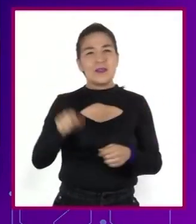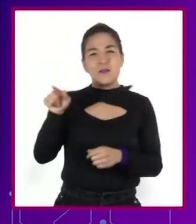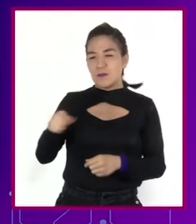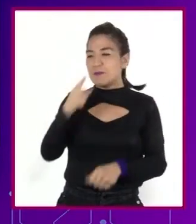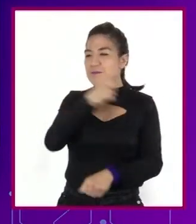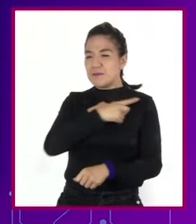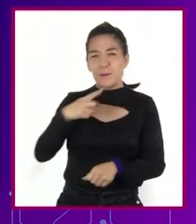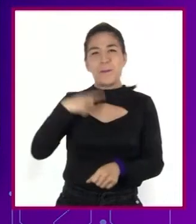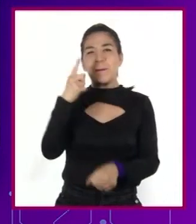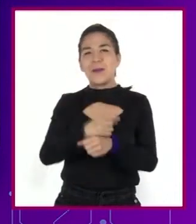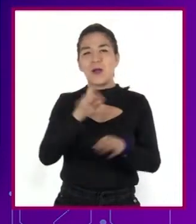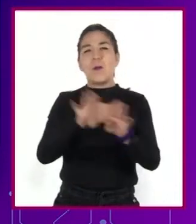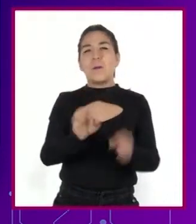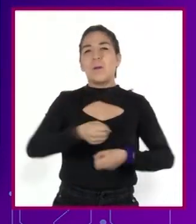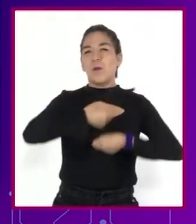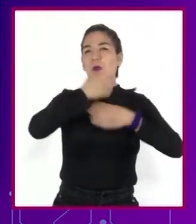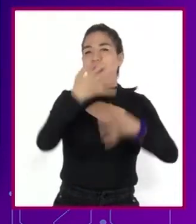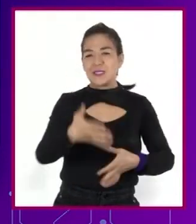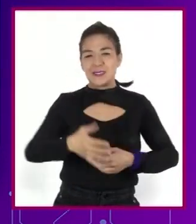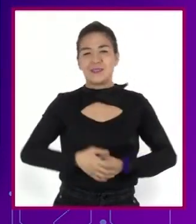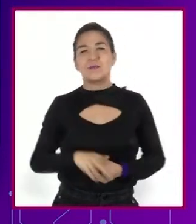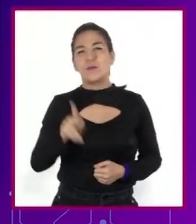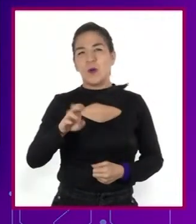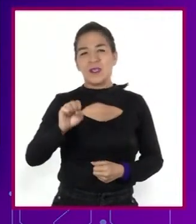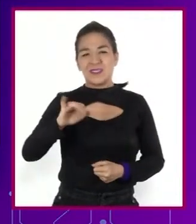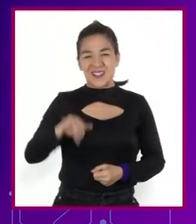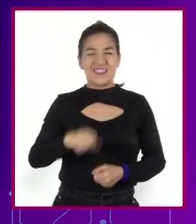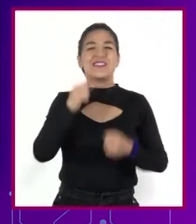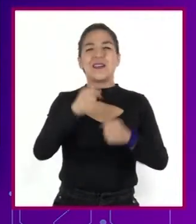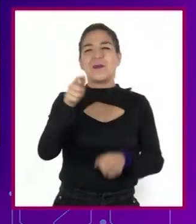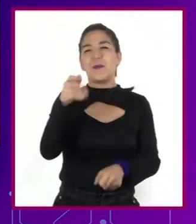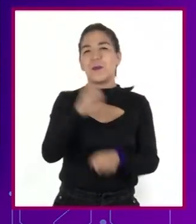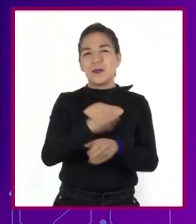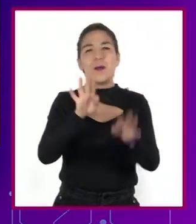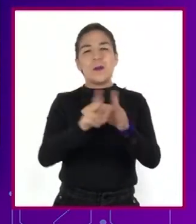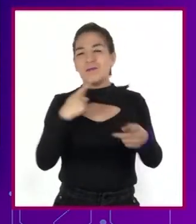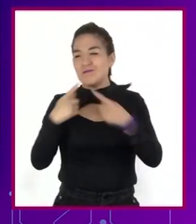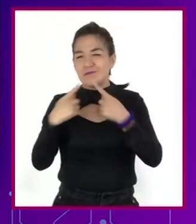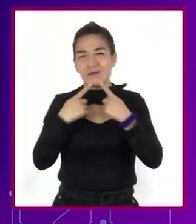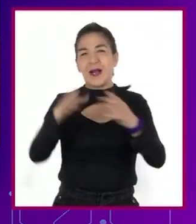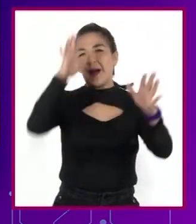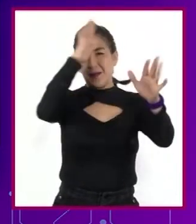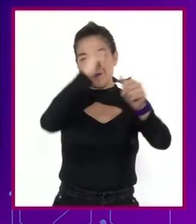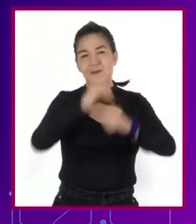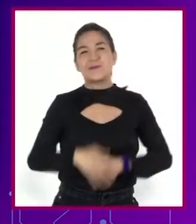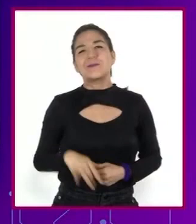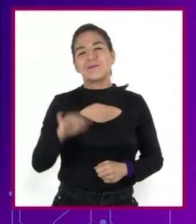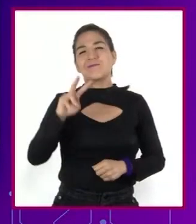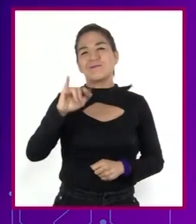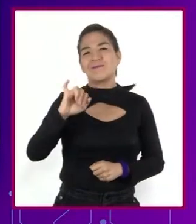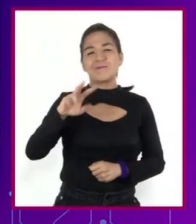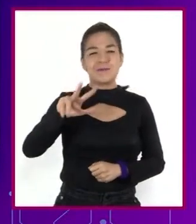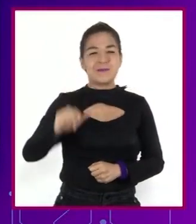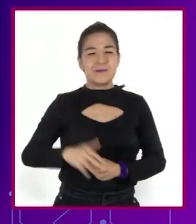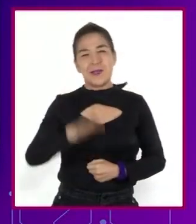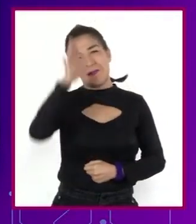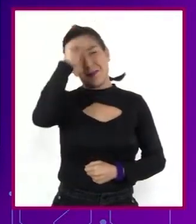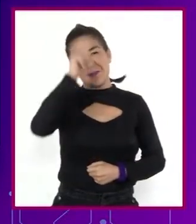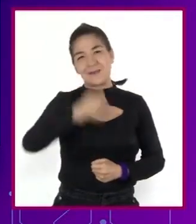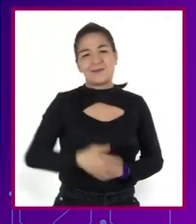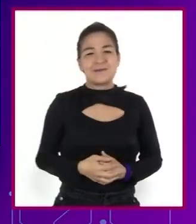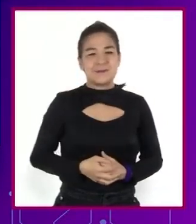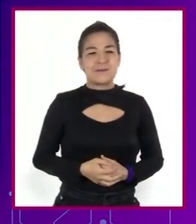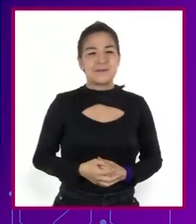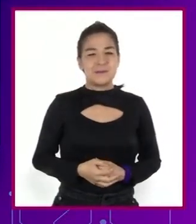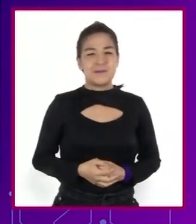sea la poesía coral. Seguro que si dialogamos encontraremos puntos de acuerdo. Va. Sí, estoy de acuerdo.